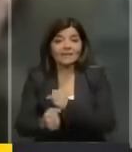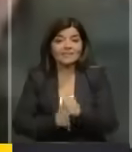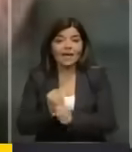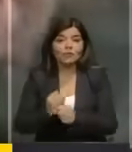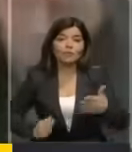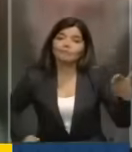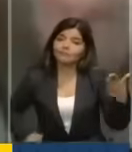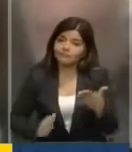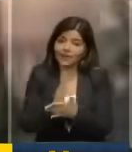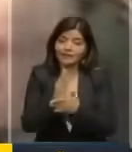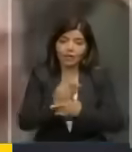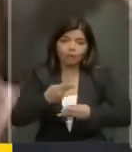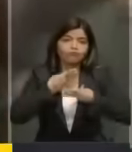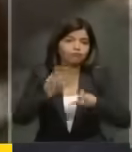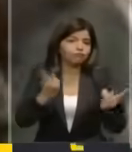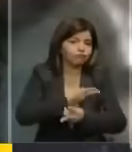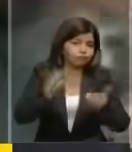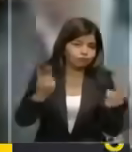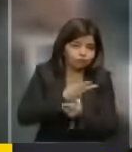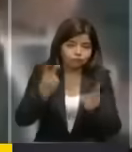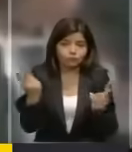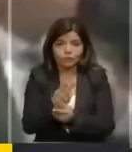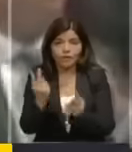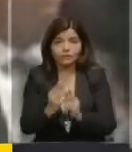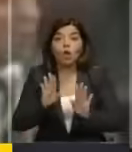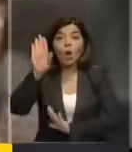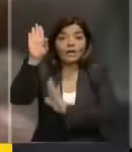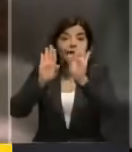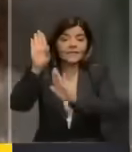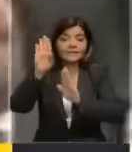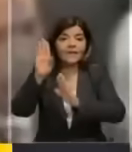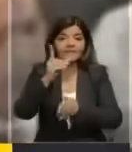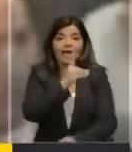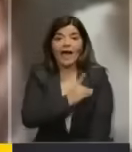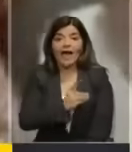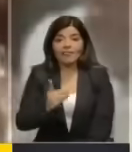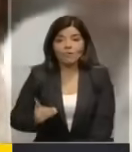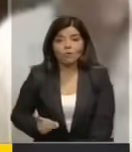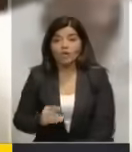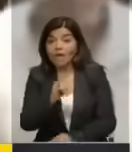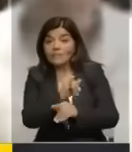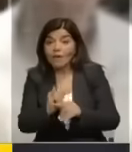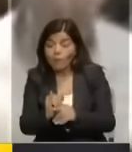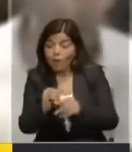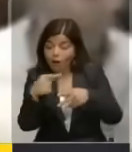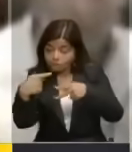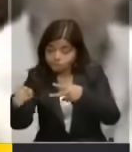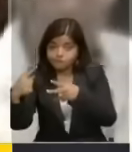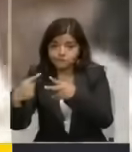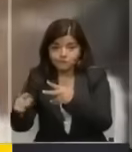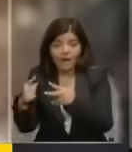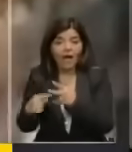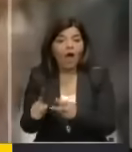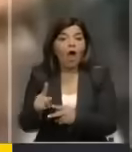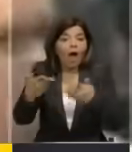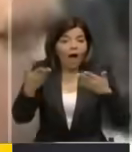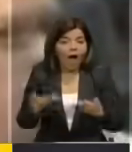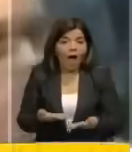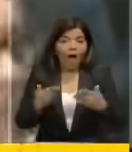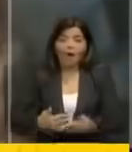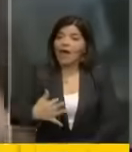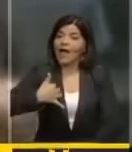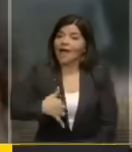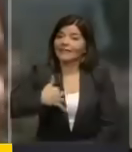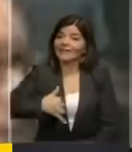escribir esta historia cuando él se presenta como candidato a diputado, y comienzan a escribir un relato diferente para una